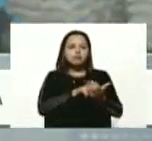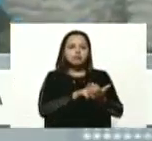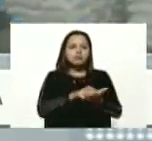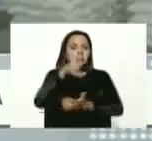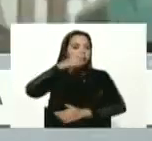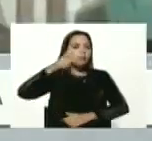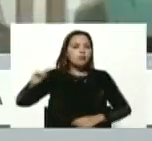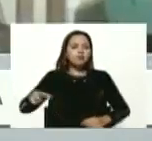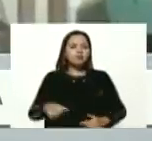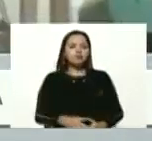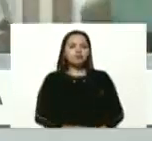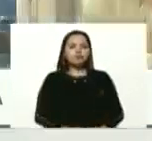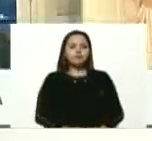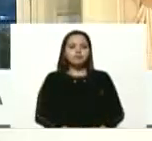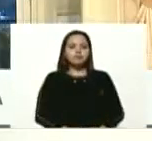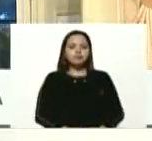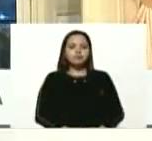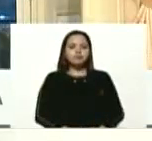pueblo.